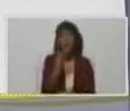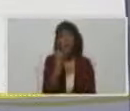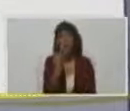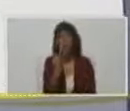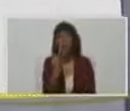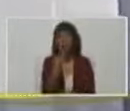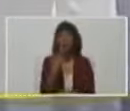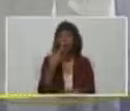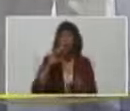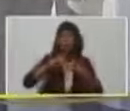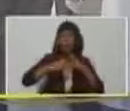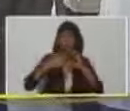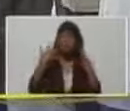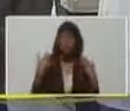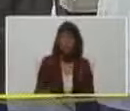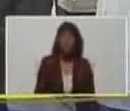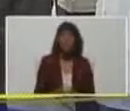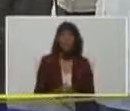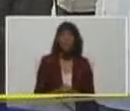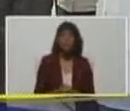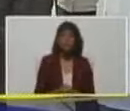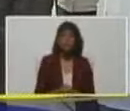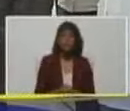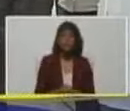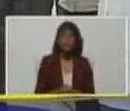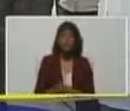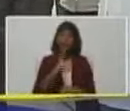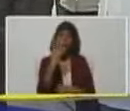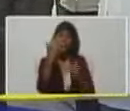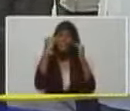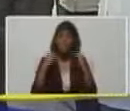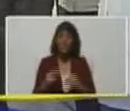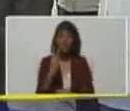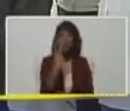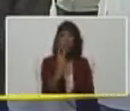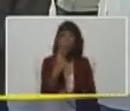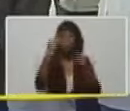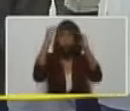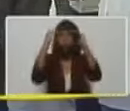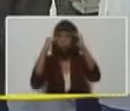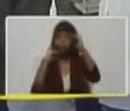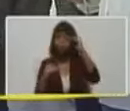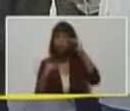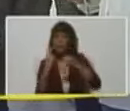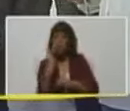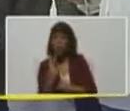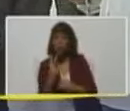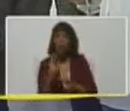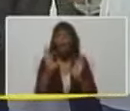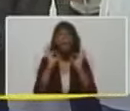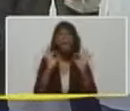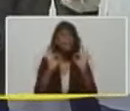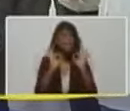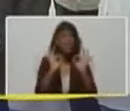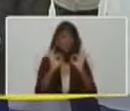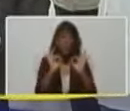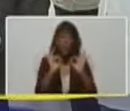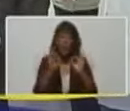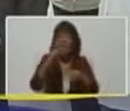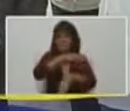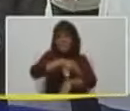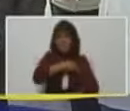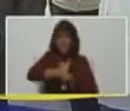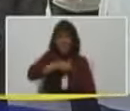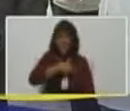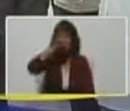alta complejidad. El piso 2 está dedicado exclusivamente a la gran misión